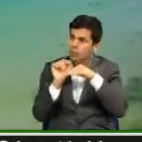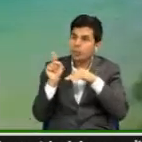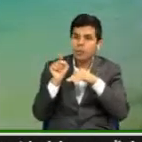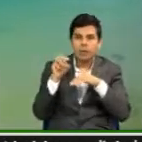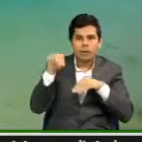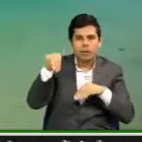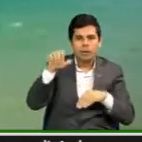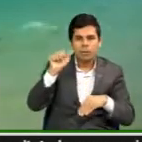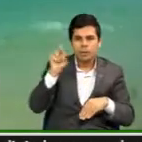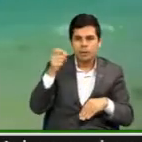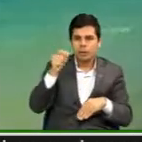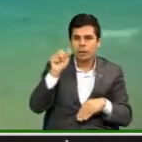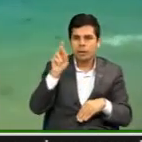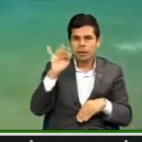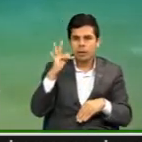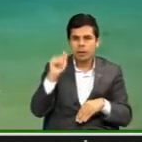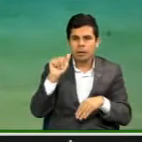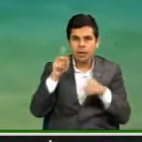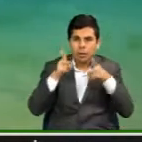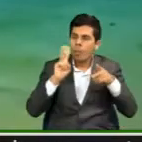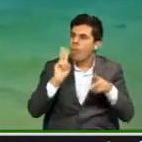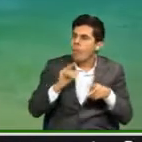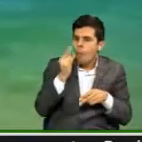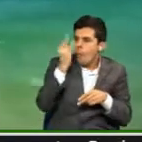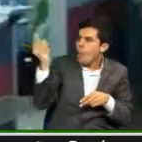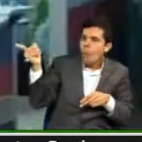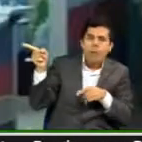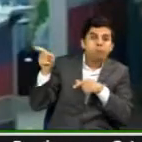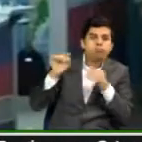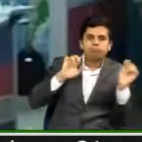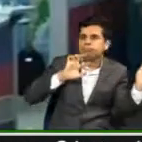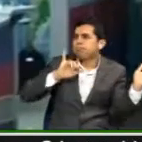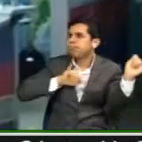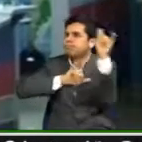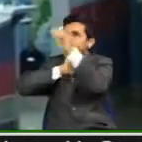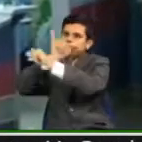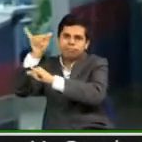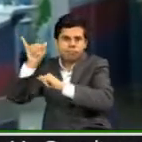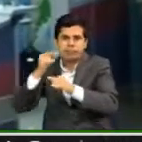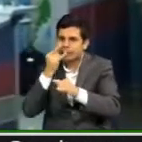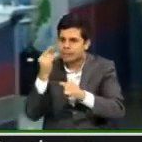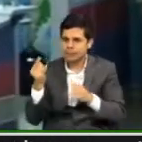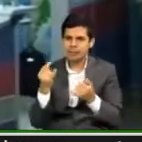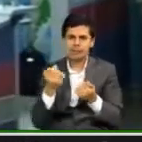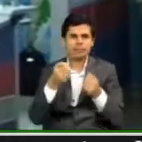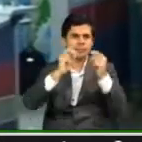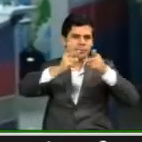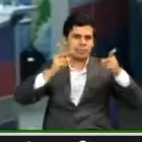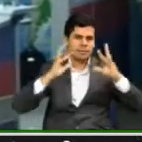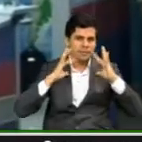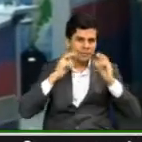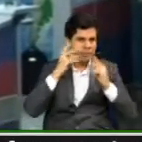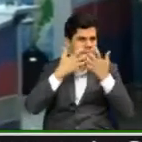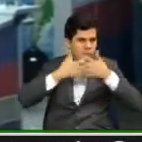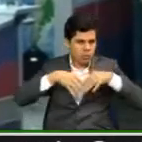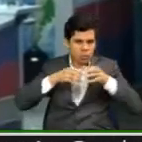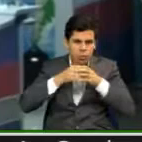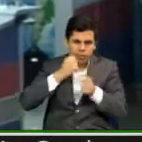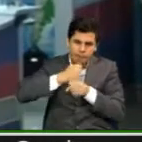destinos turísticos más apetecidos por los viajeros. Los operadores turísticos, los mayoristas, las mismas agencias de viajes,